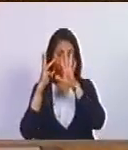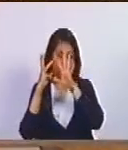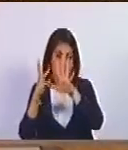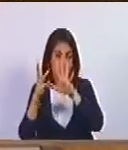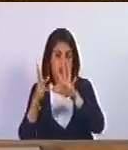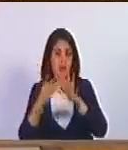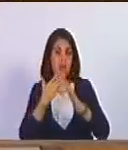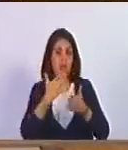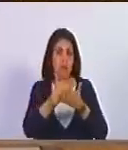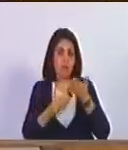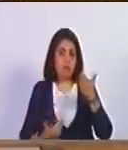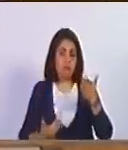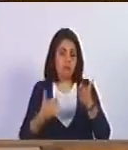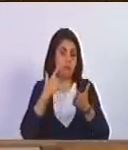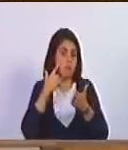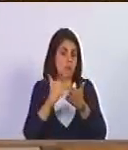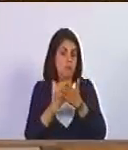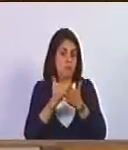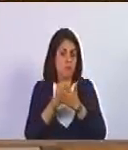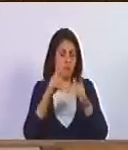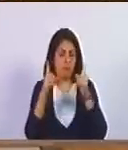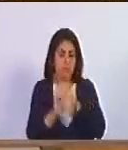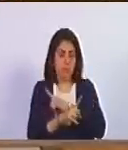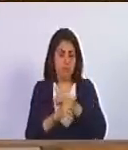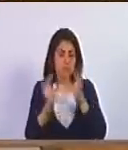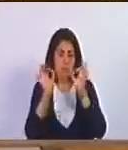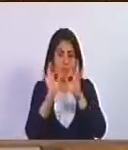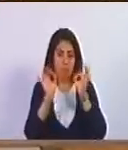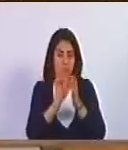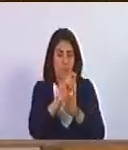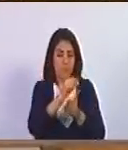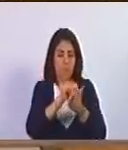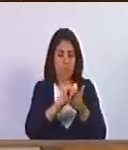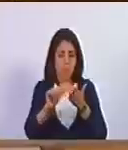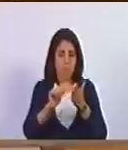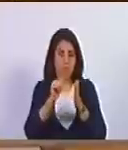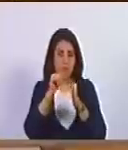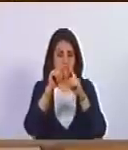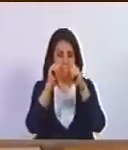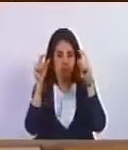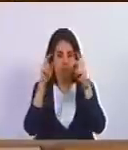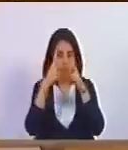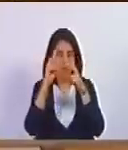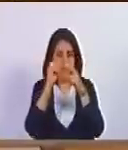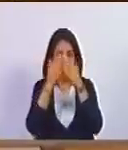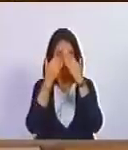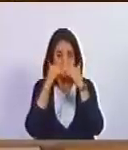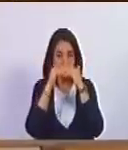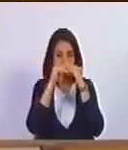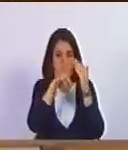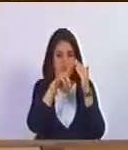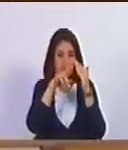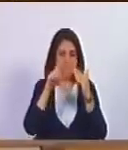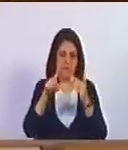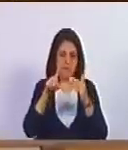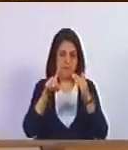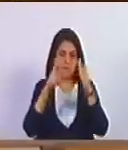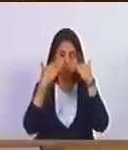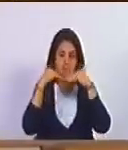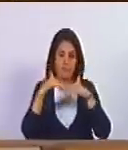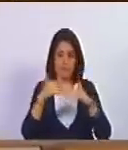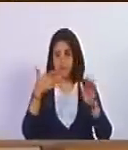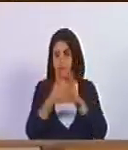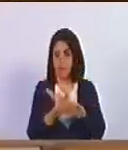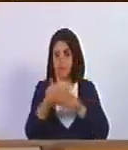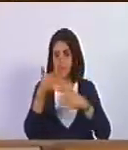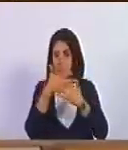68. Se propone aprobar sin modificación el epígrafe del artículo 30, que pasa a ser el epígrafe del artículo 31, el cual